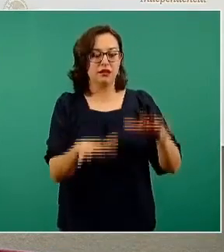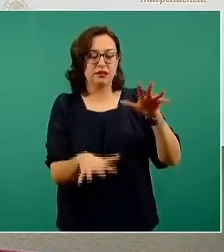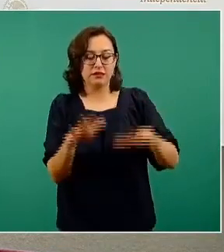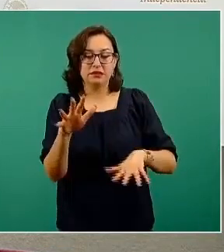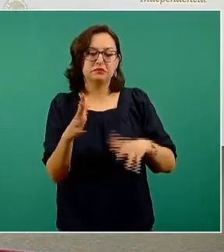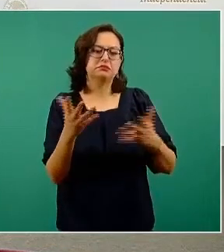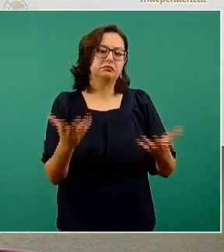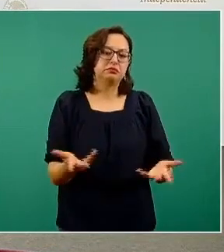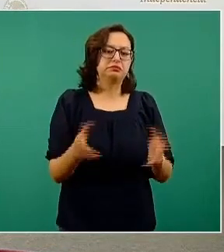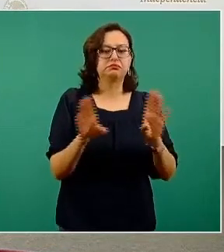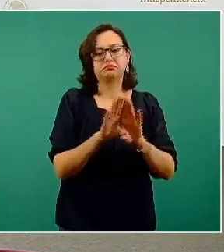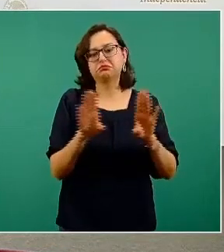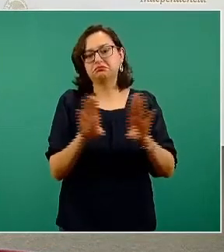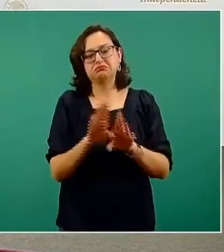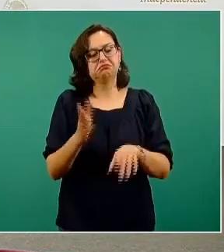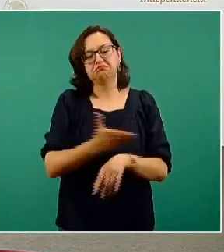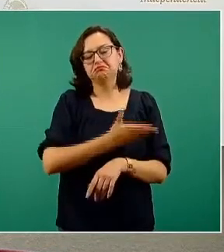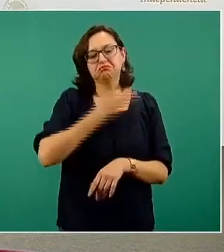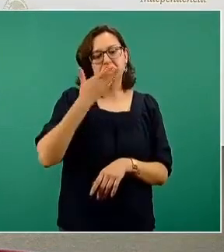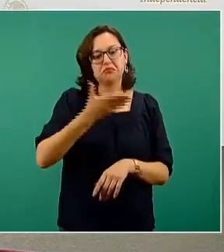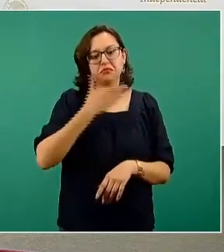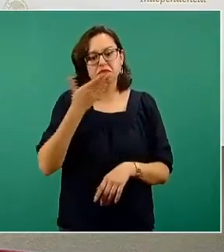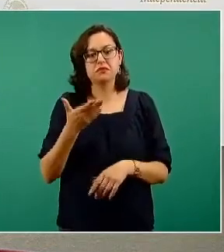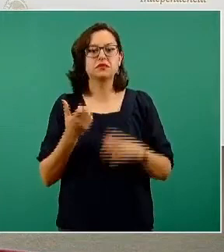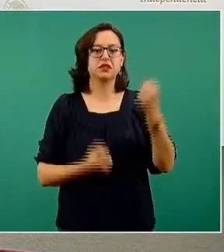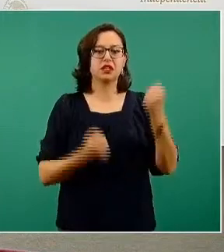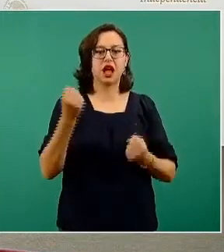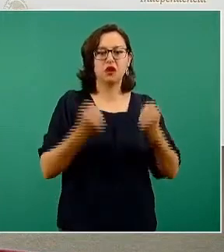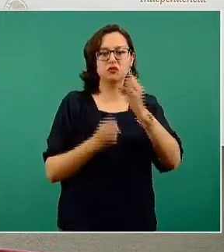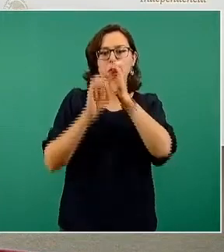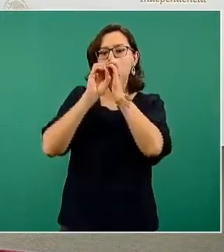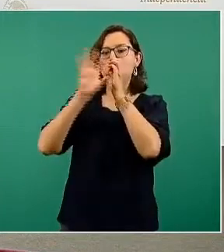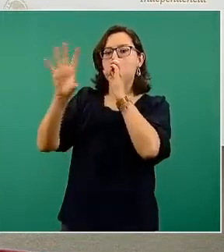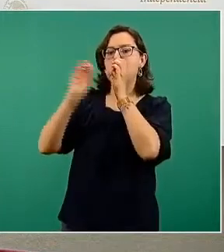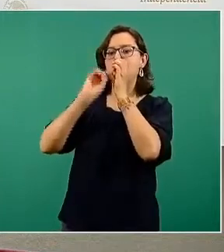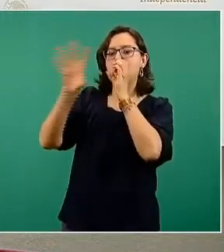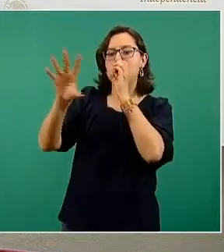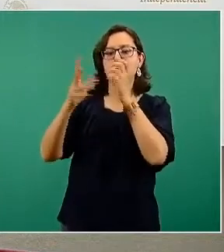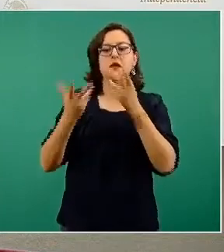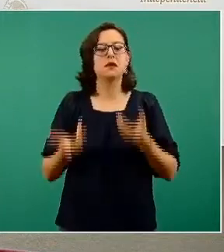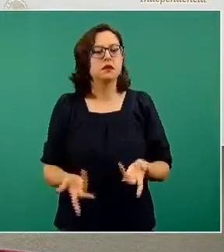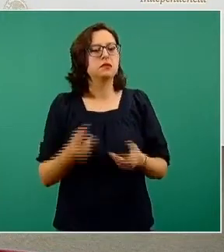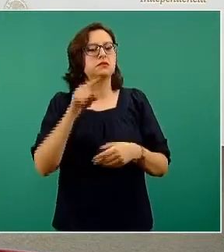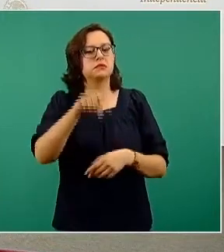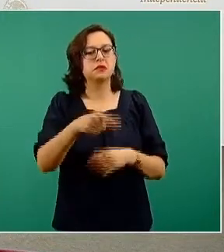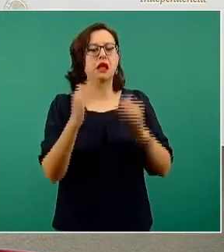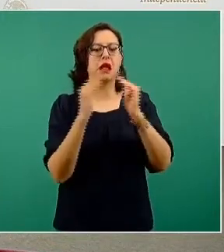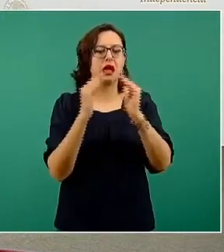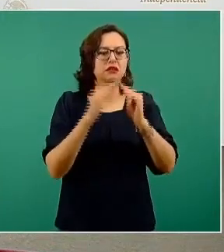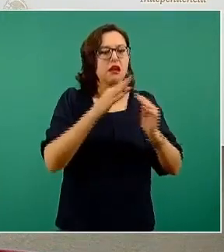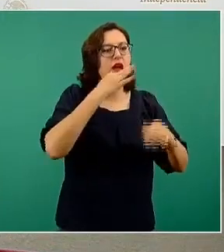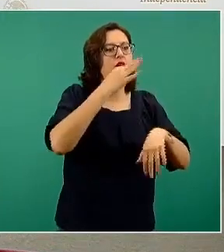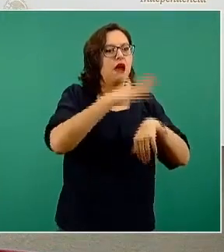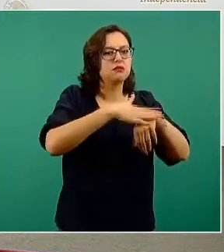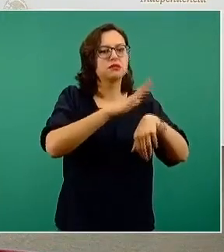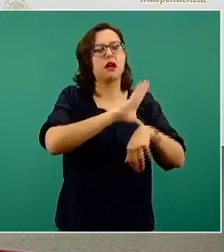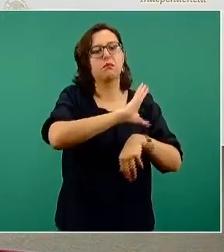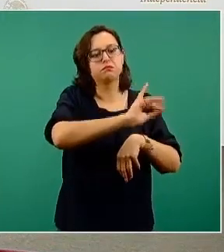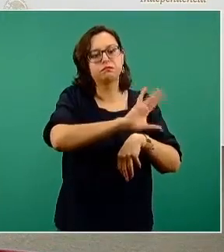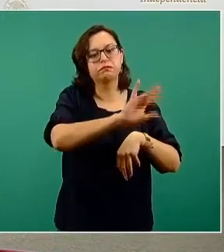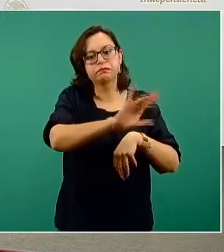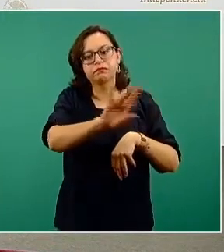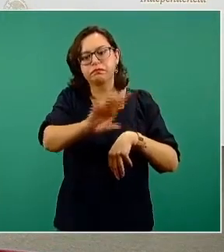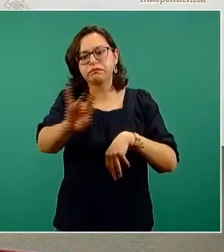mecanismos tradicionales de convocatoria, incluyendo perifoneo, aviso casa a casa, eso pues se puede usar, ¿no? Conforme llegas